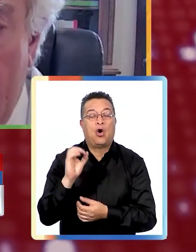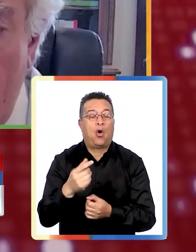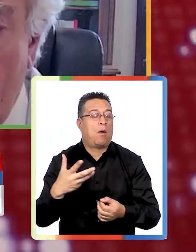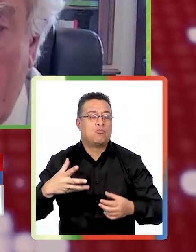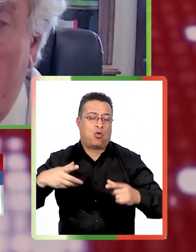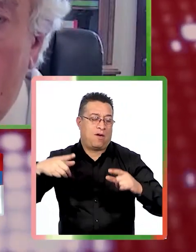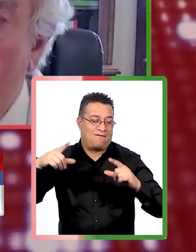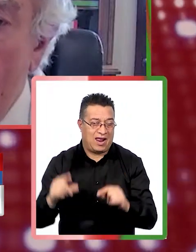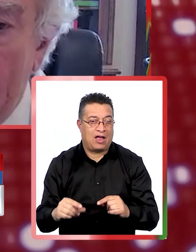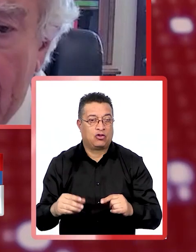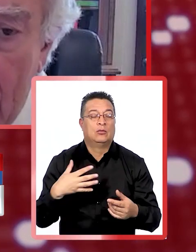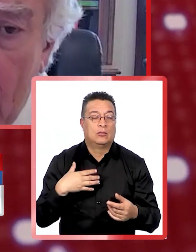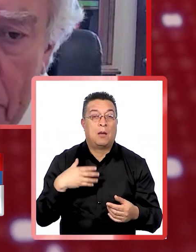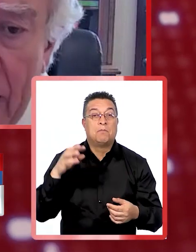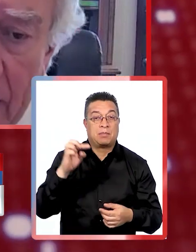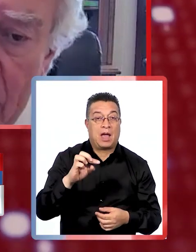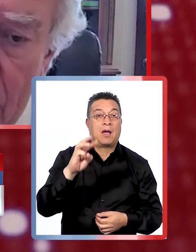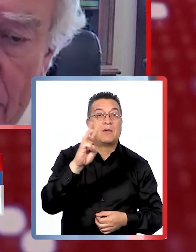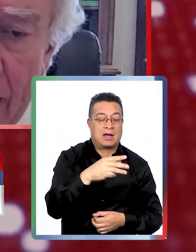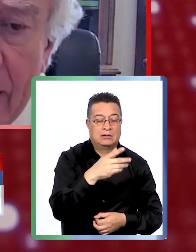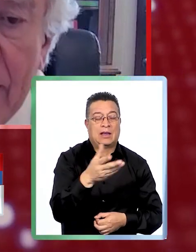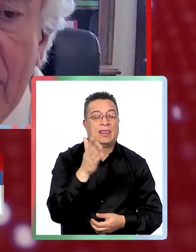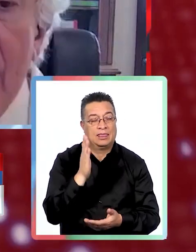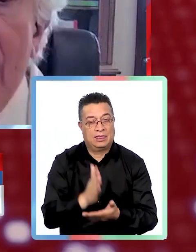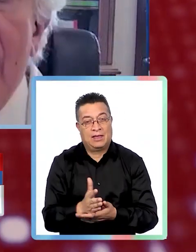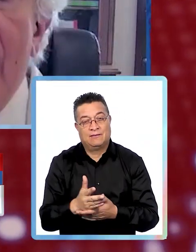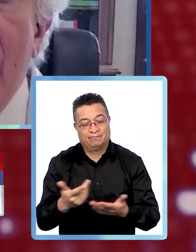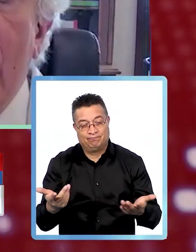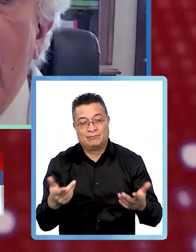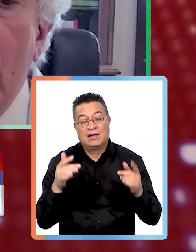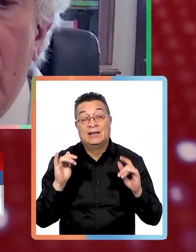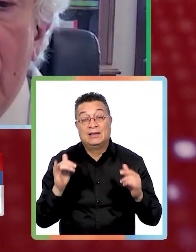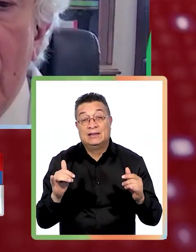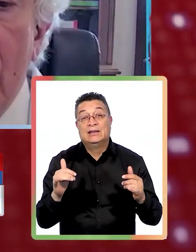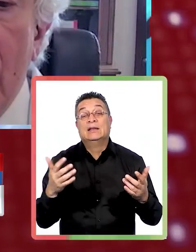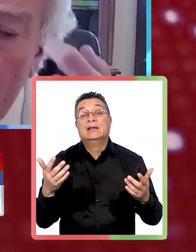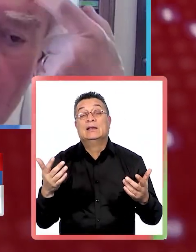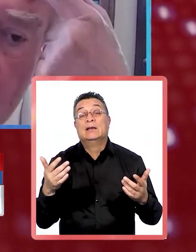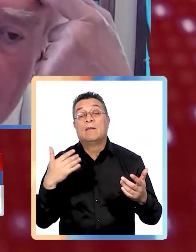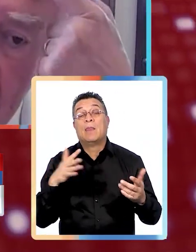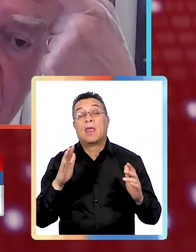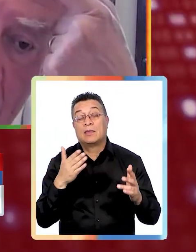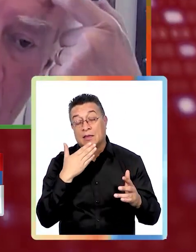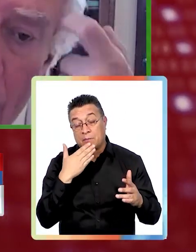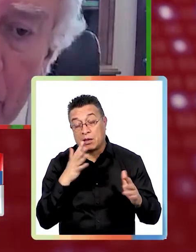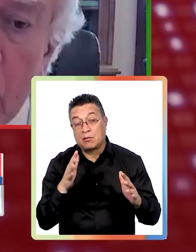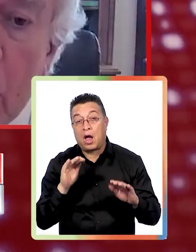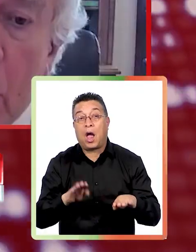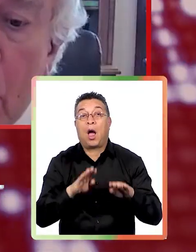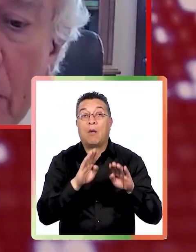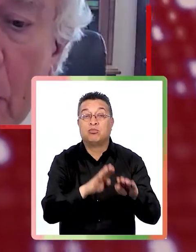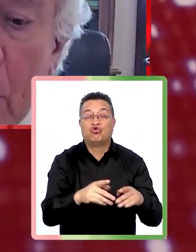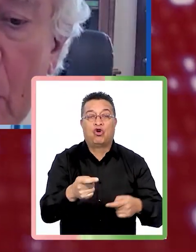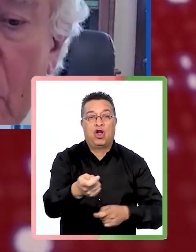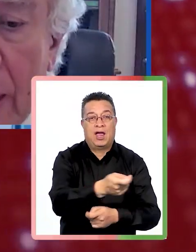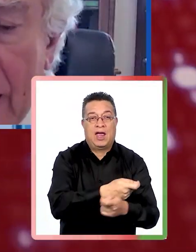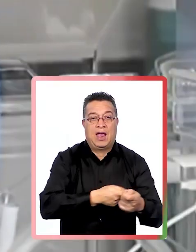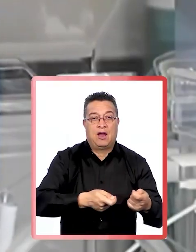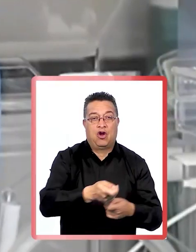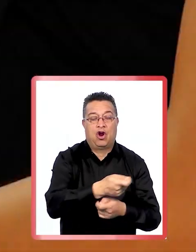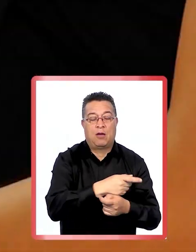un muy bajo costo para los padres y las madres. Y hay que considerar probablemente un apoyo